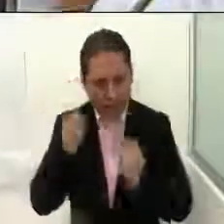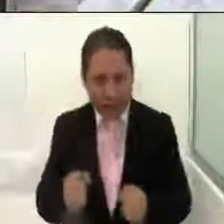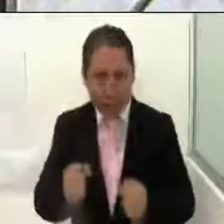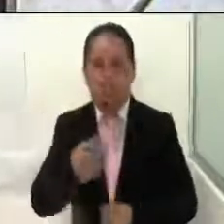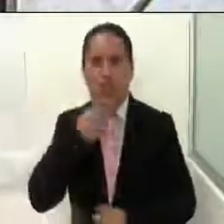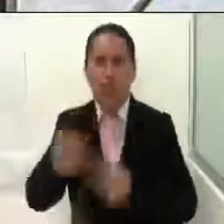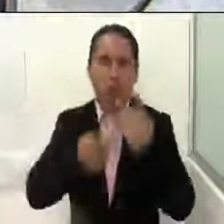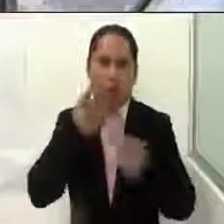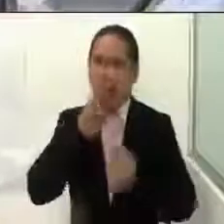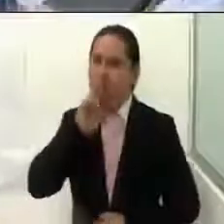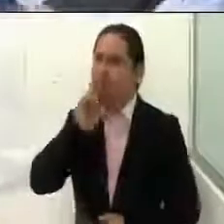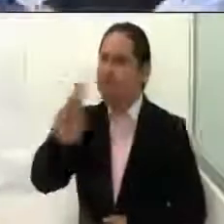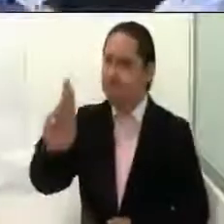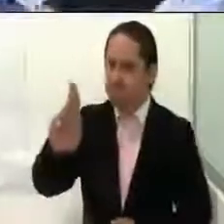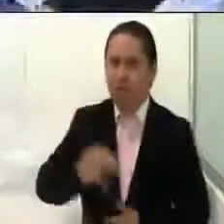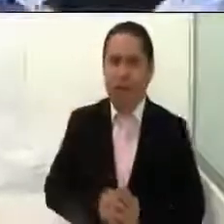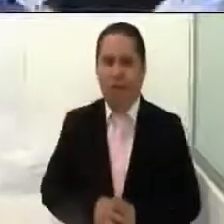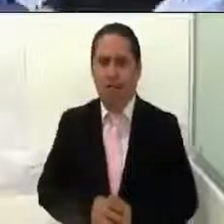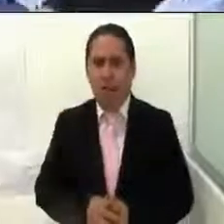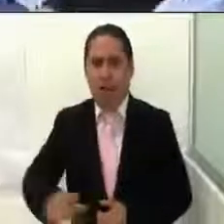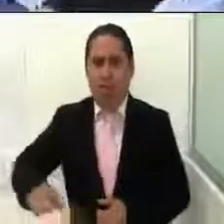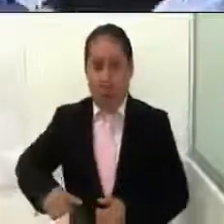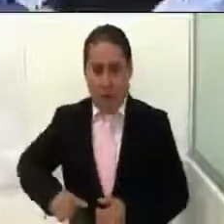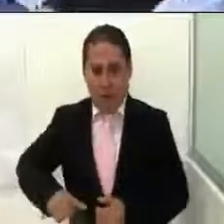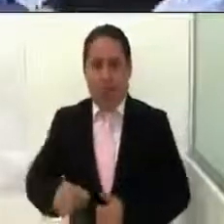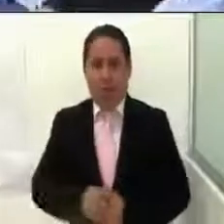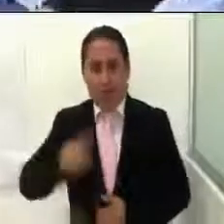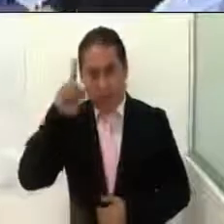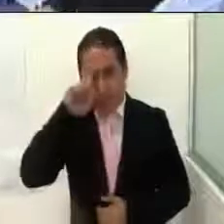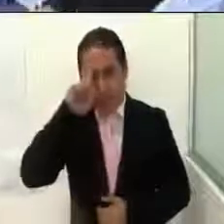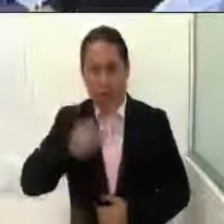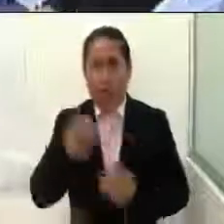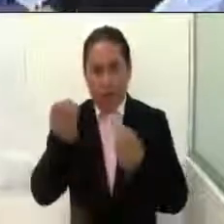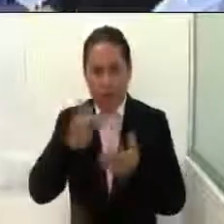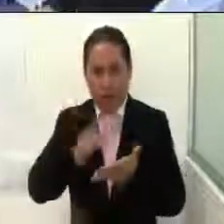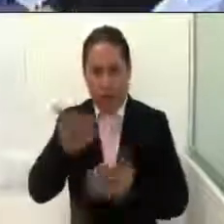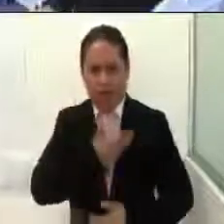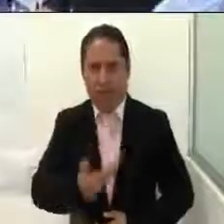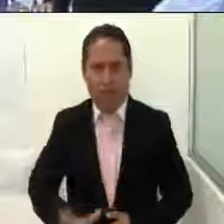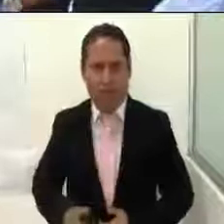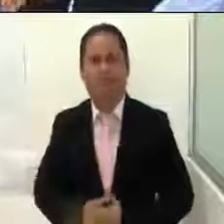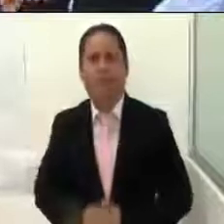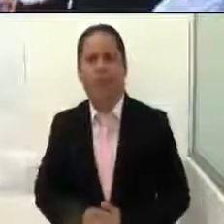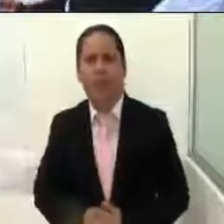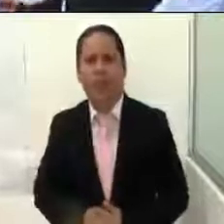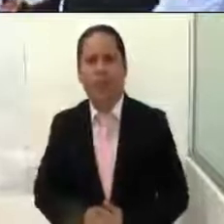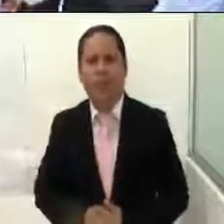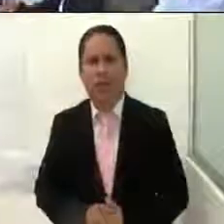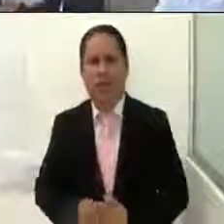palabra el consejero jurídico del gobernador chará es presidente de una forma